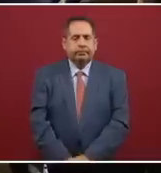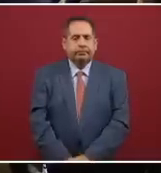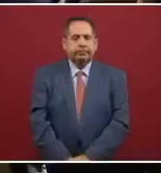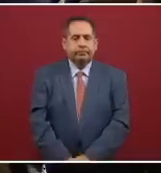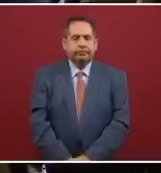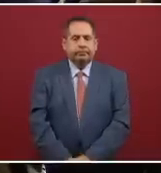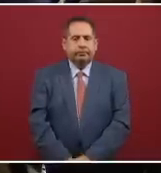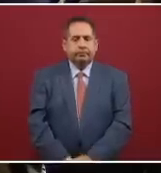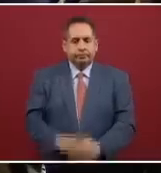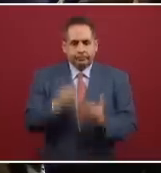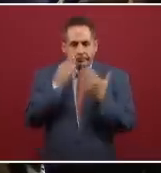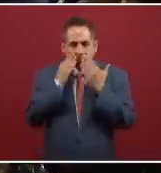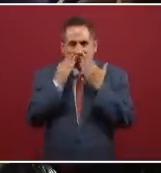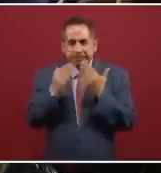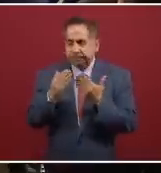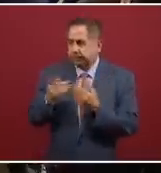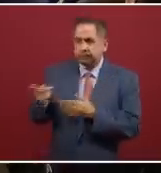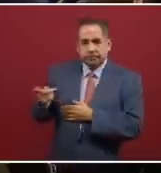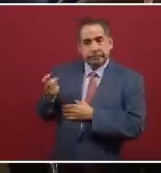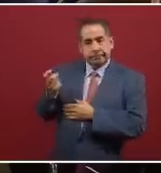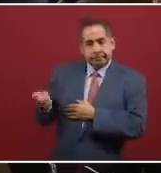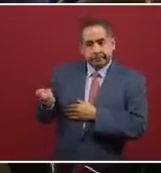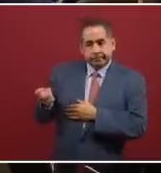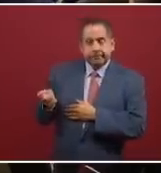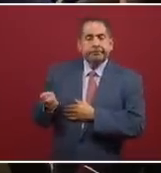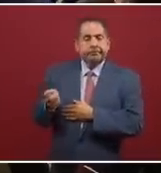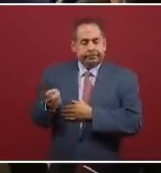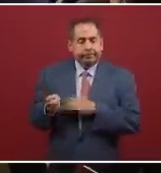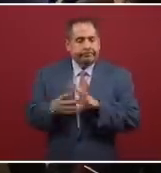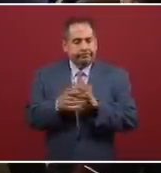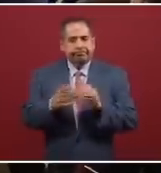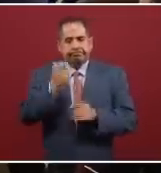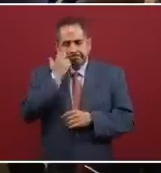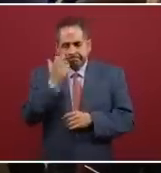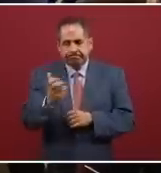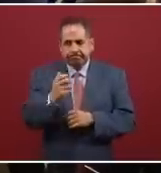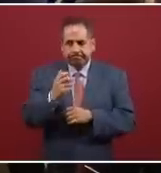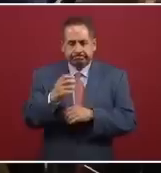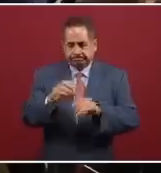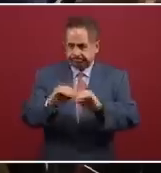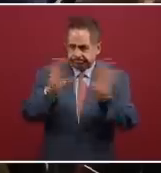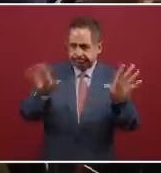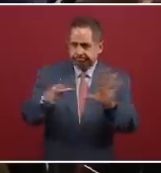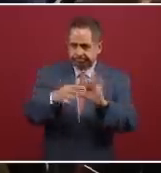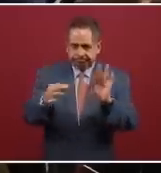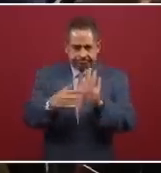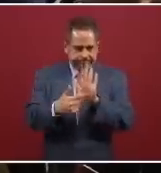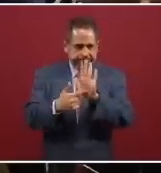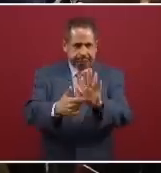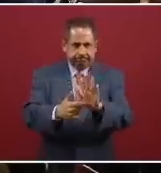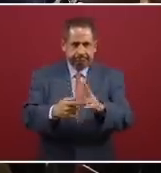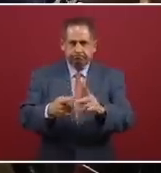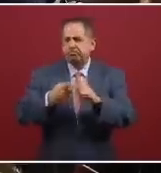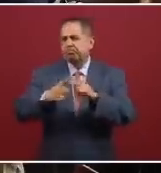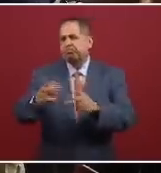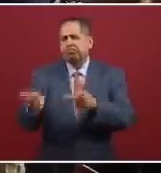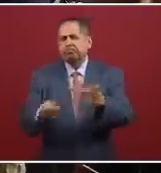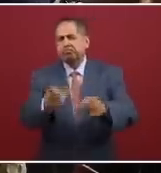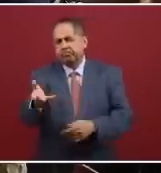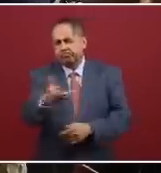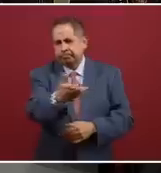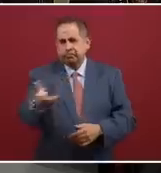muy bien pues esto es básicamente lo que queremos dejar de manifiesto y comenzamos